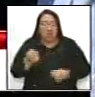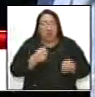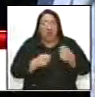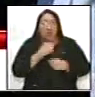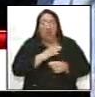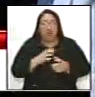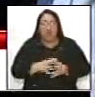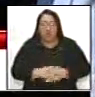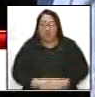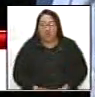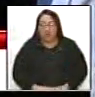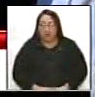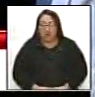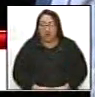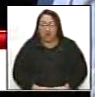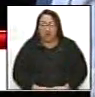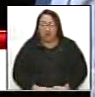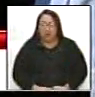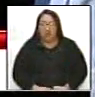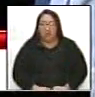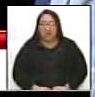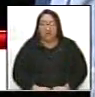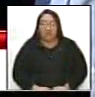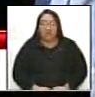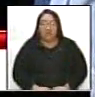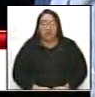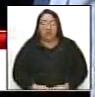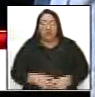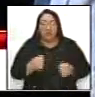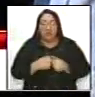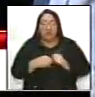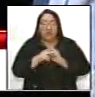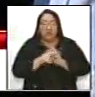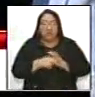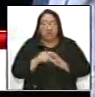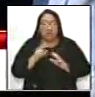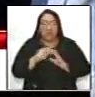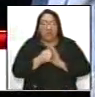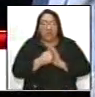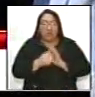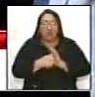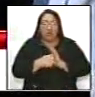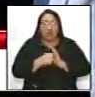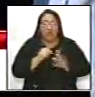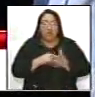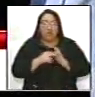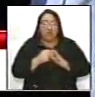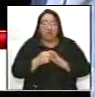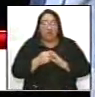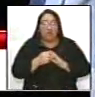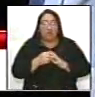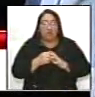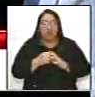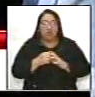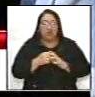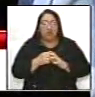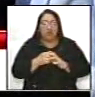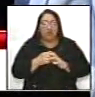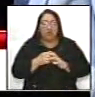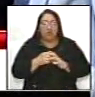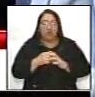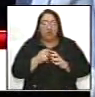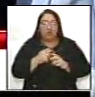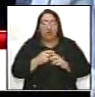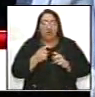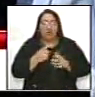Estado. Esta norma justamente contiene dos artículos. El primer artículo propone precisar